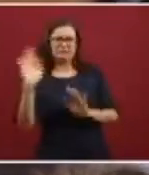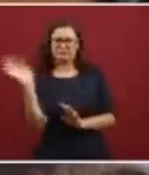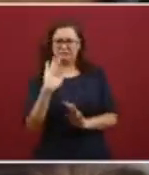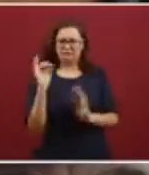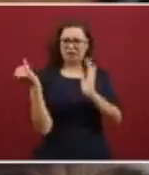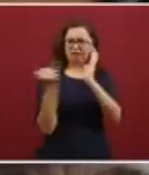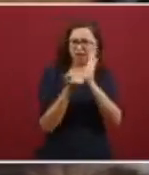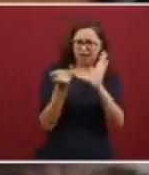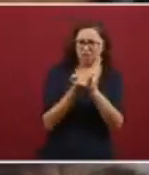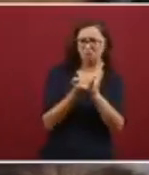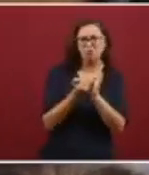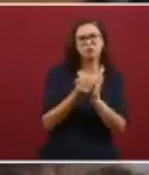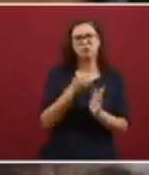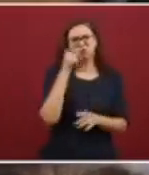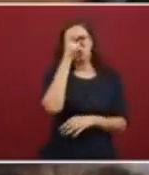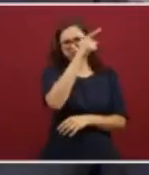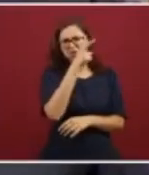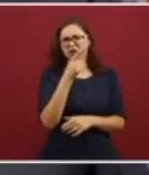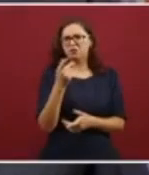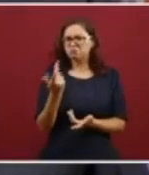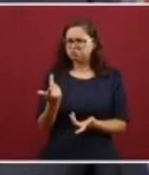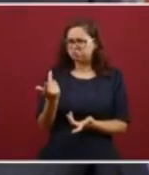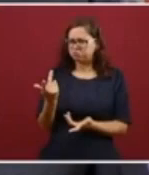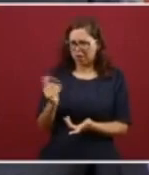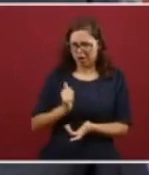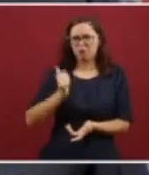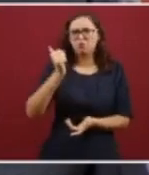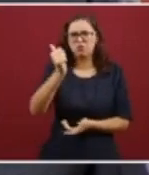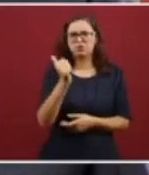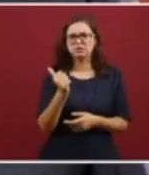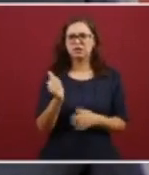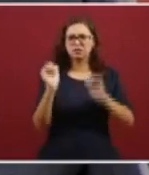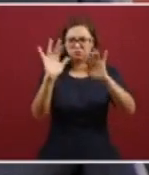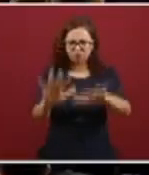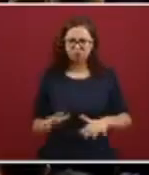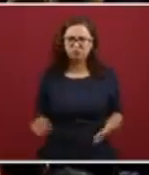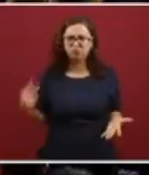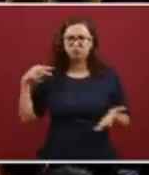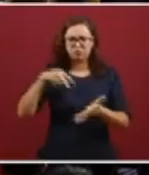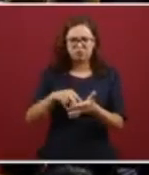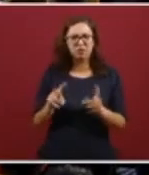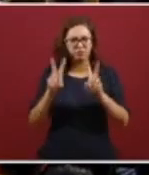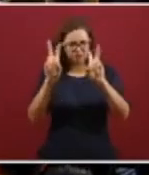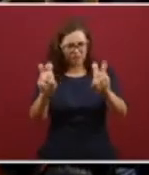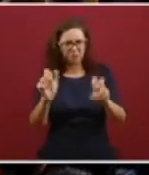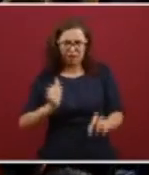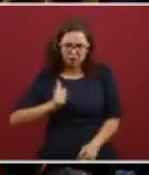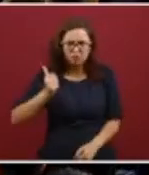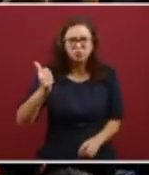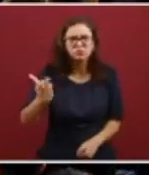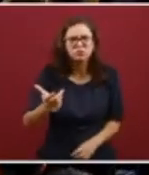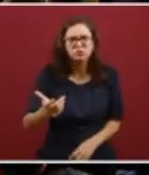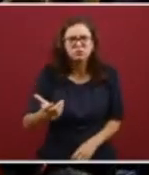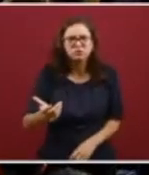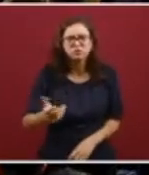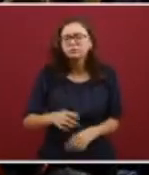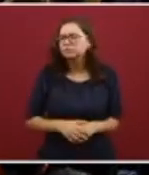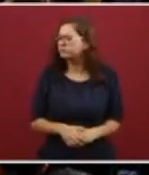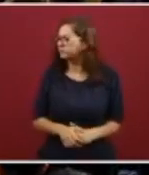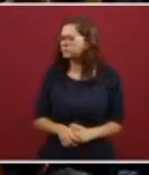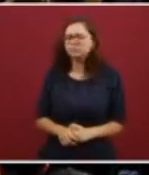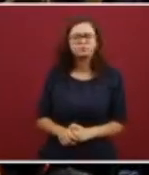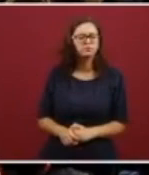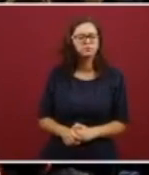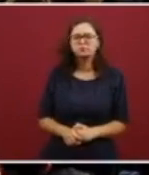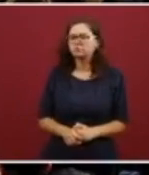usted defienda la posición de México? ¿No le parece que es el escenario perfecto para que usted hable sobre ese tema? No, porque no quiero ir a